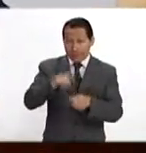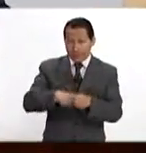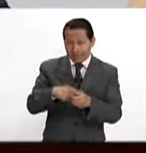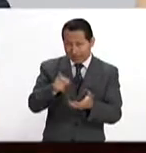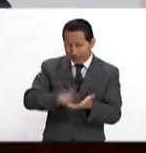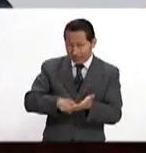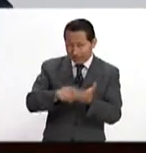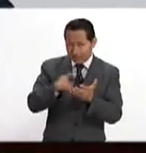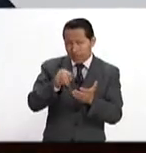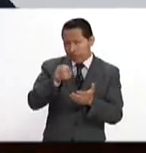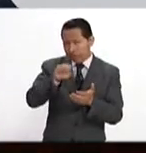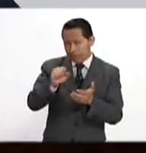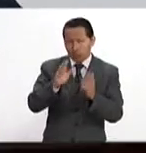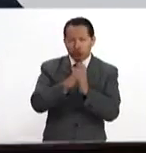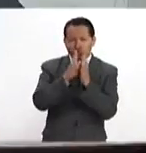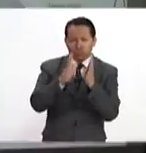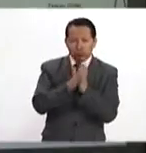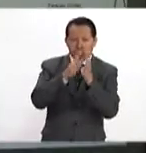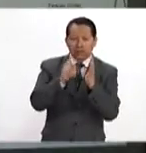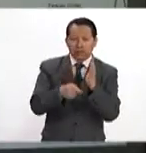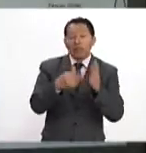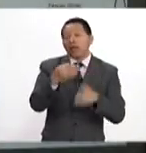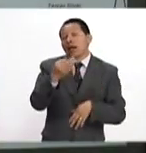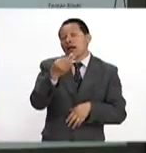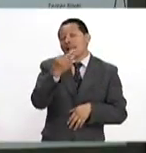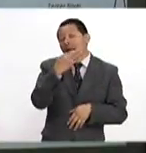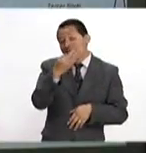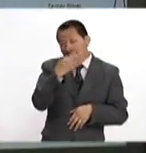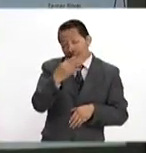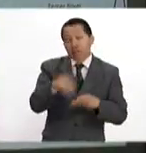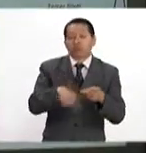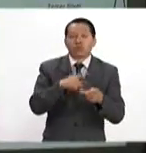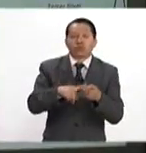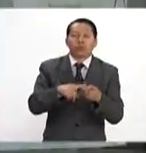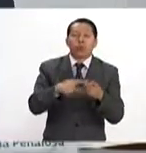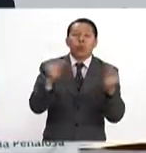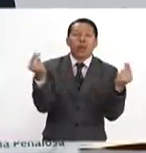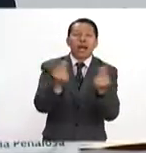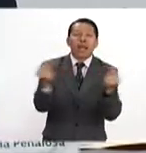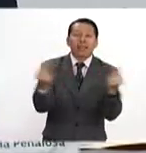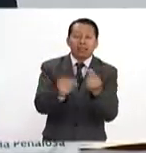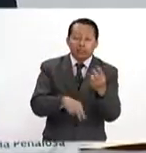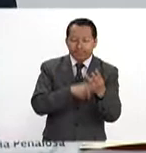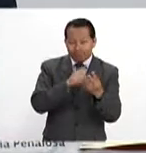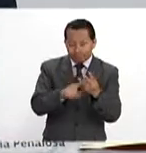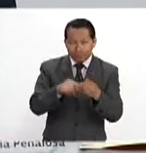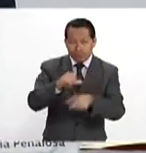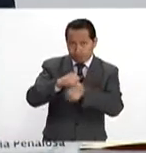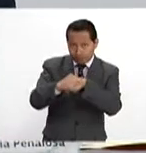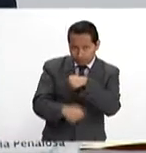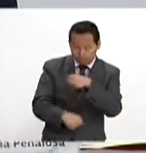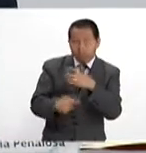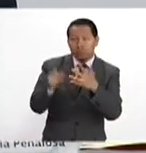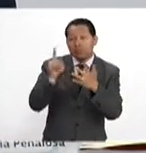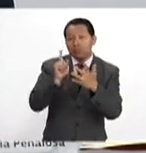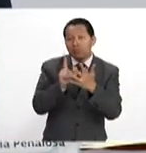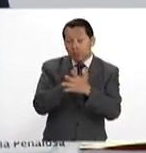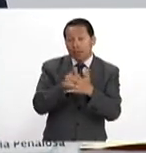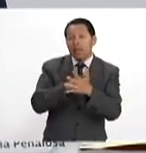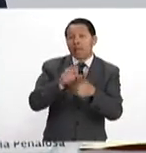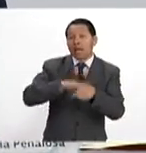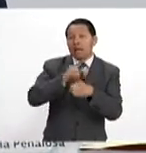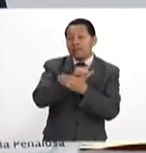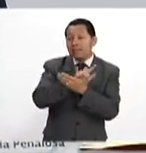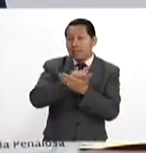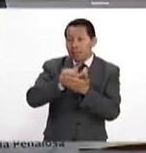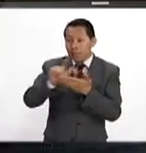instituto participaron. El abasto de medicamentos, los servicios de urgencias, el aumento de cirugías y la limpieza en las unidades médicas fueron